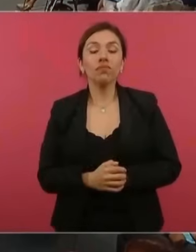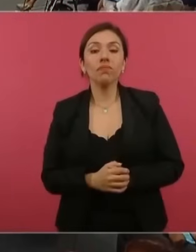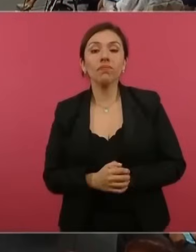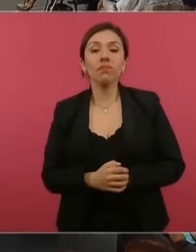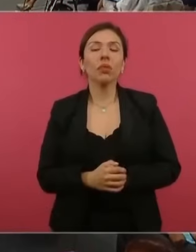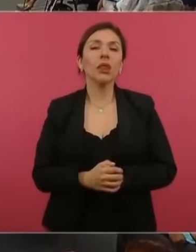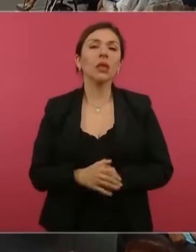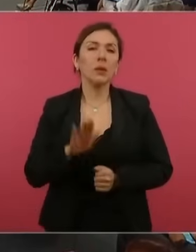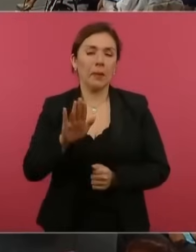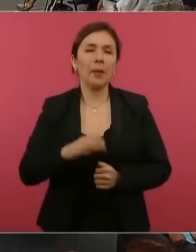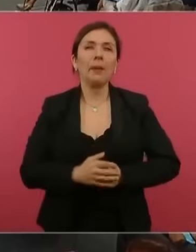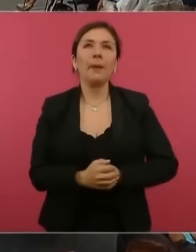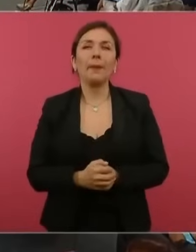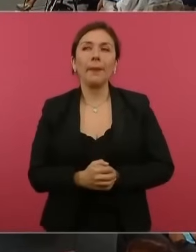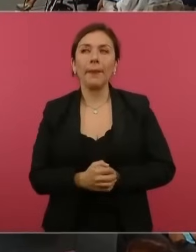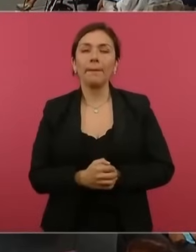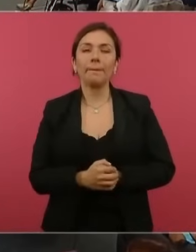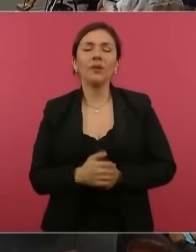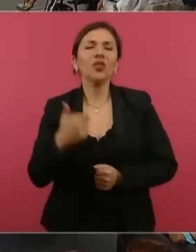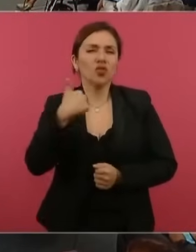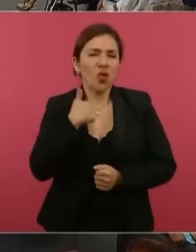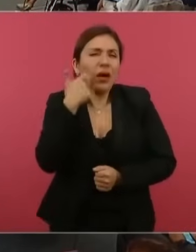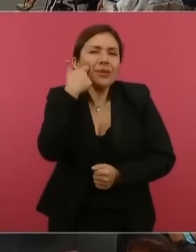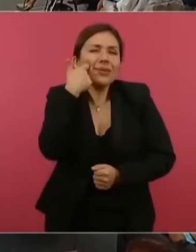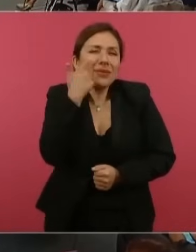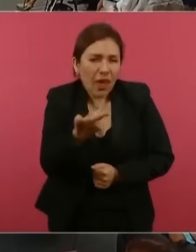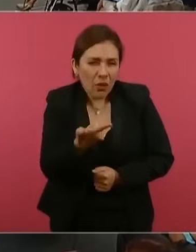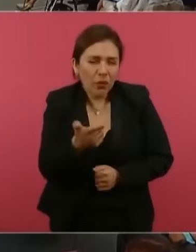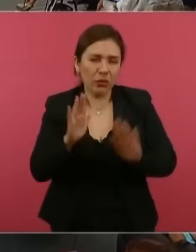Lo único que quiero